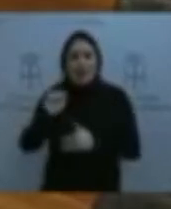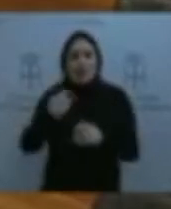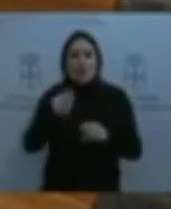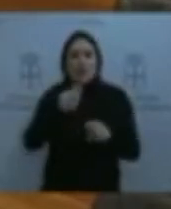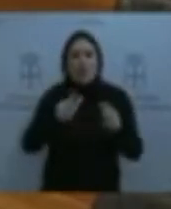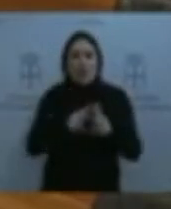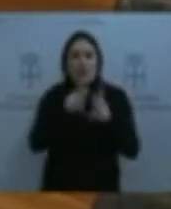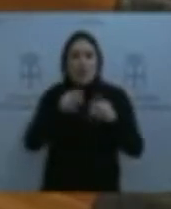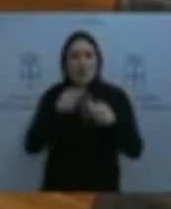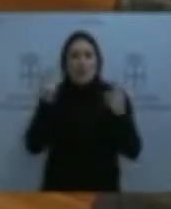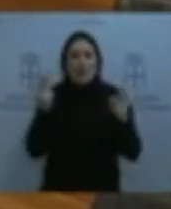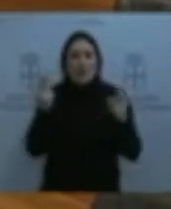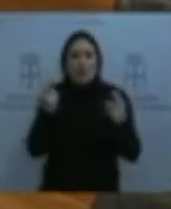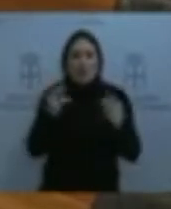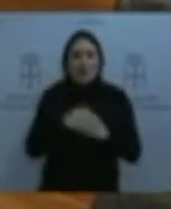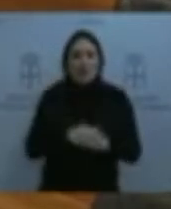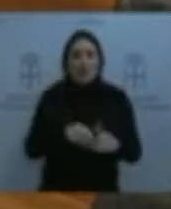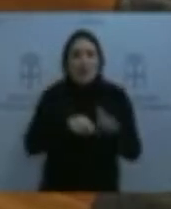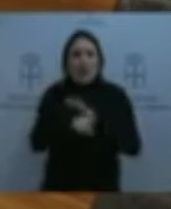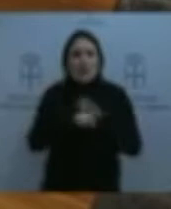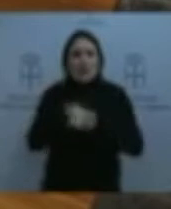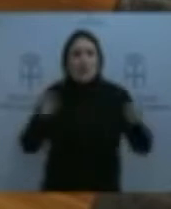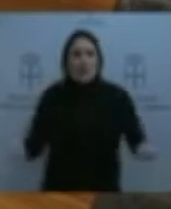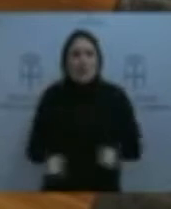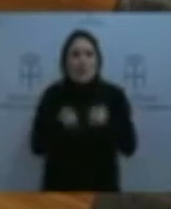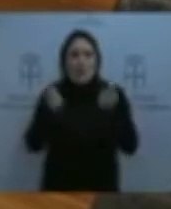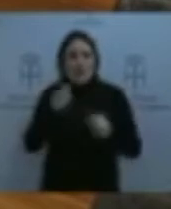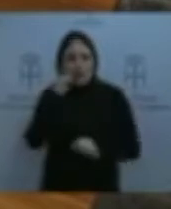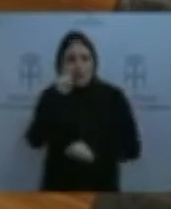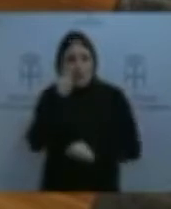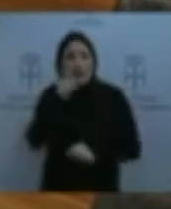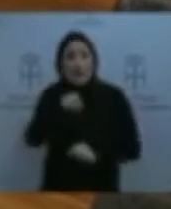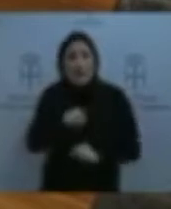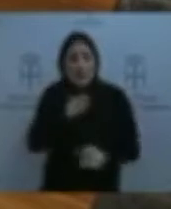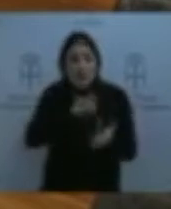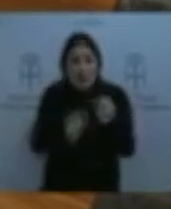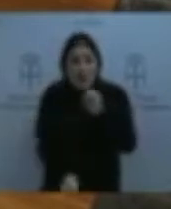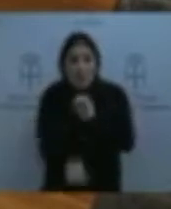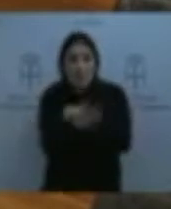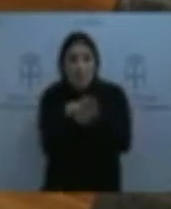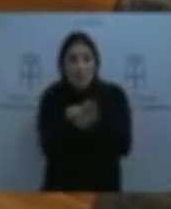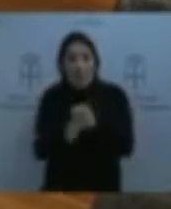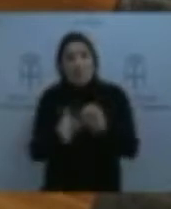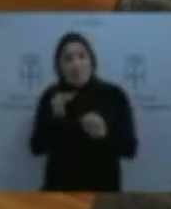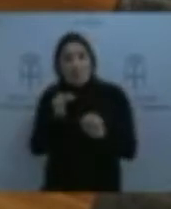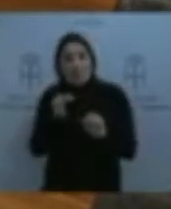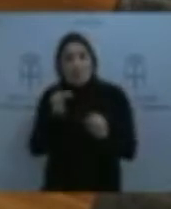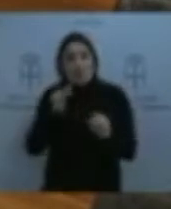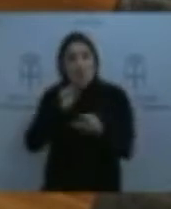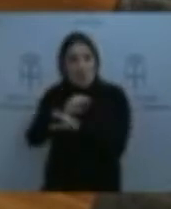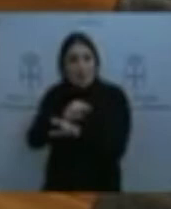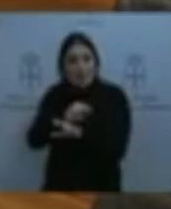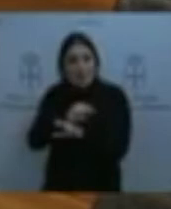Turística. Los datos relativos a las cuentas de la Fundación, desde su constitución, así como las subvenciones recibidas por